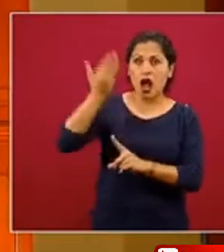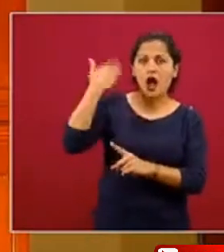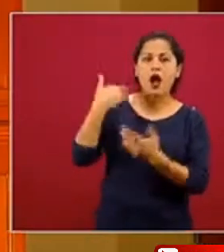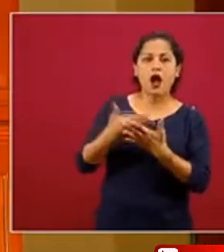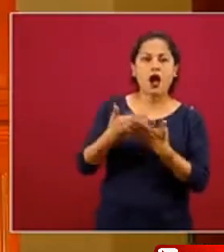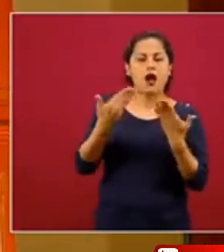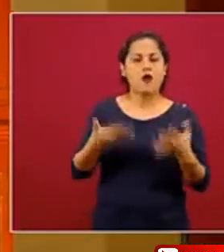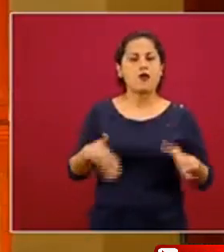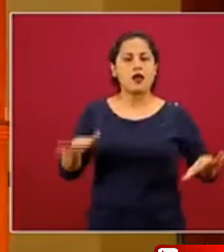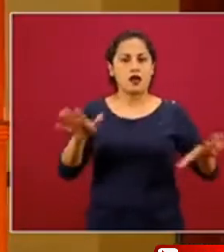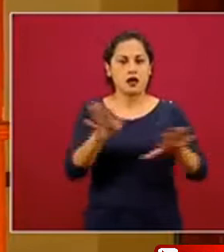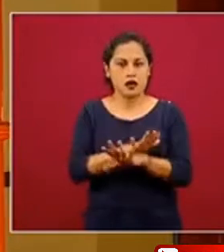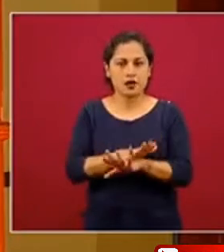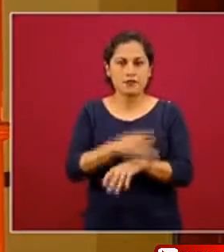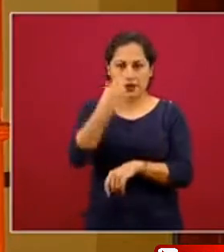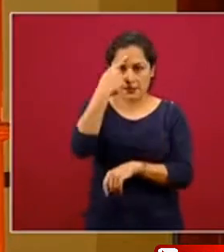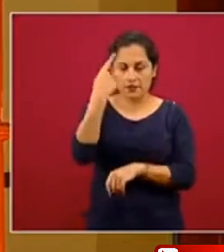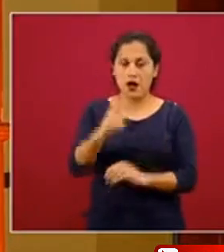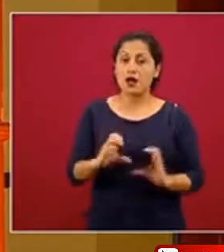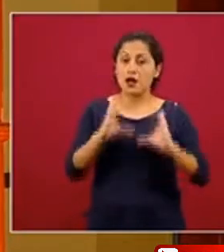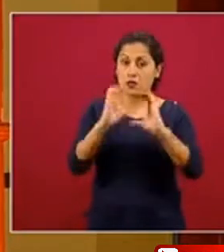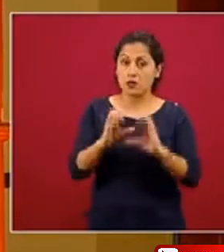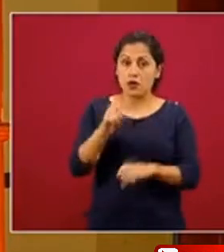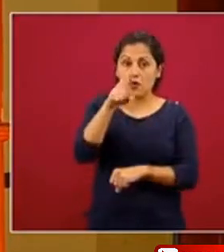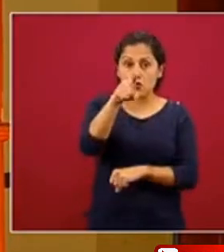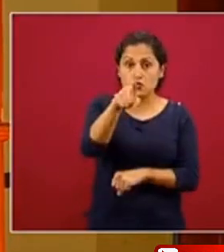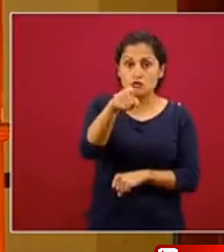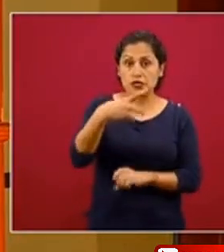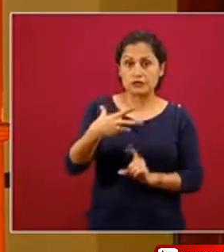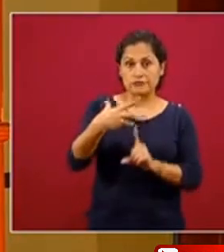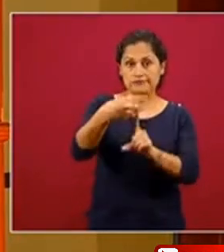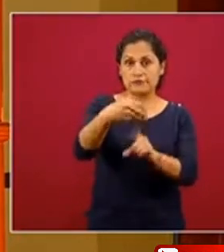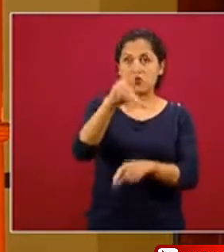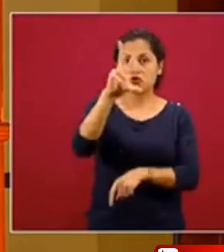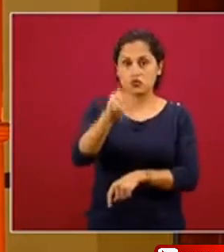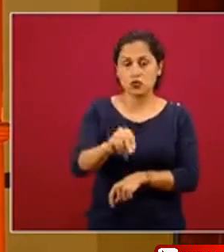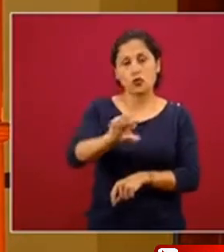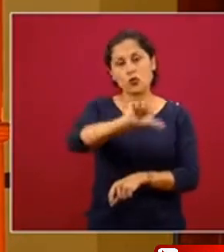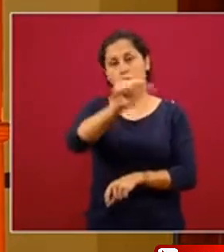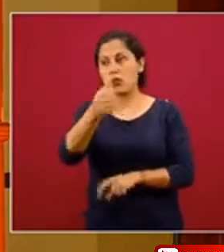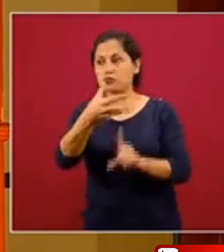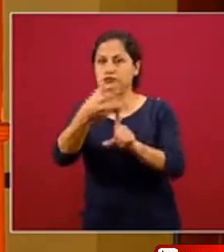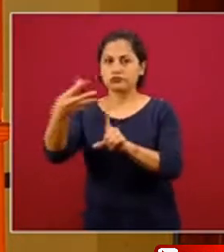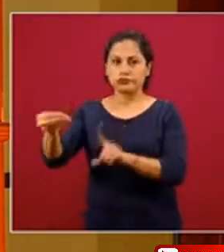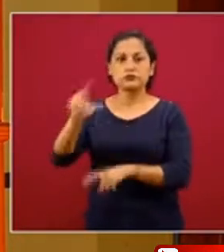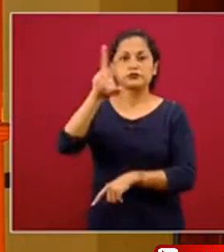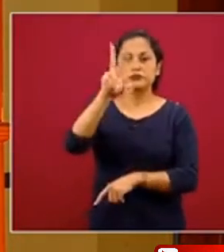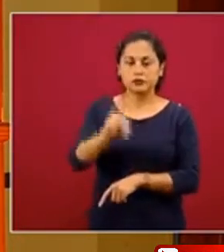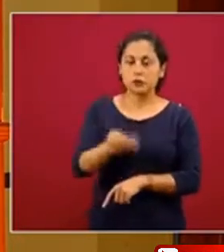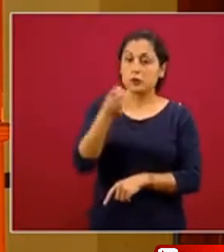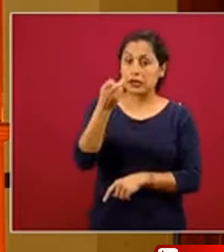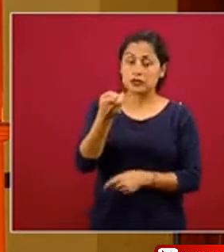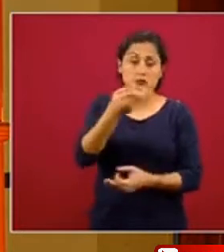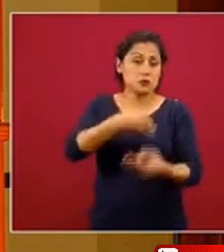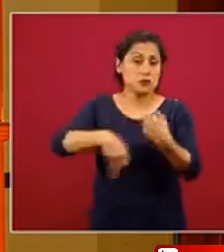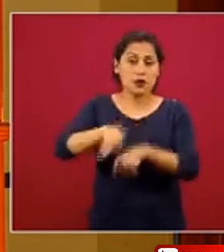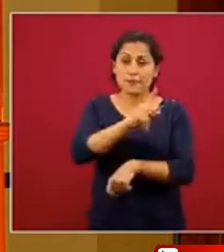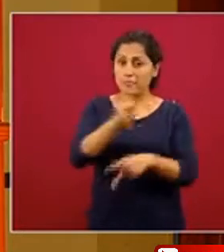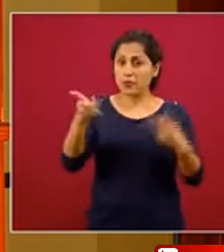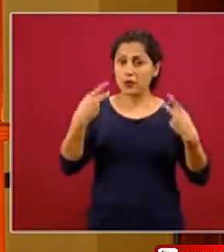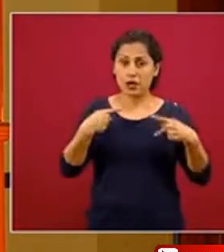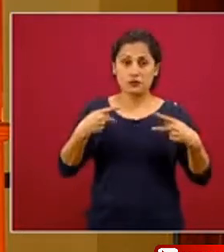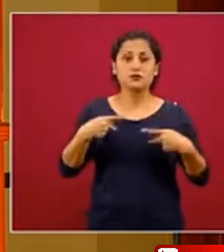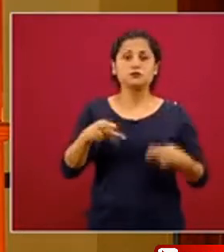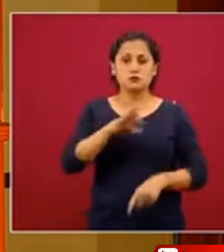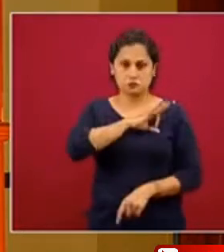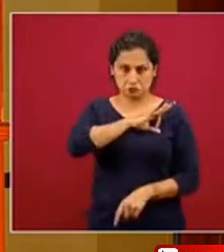que usted no se contagie, que usted no contagie a las demás personas. Entonces, todas y todos tenemos algo que